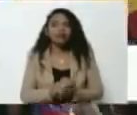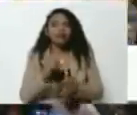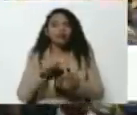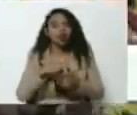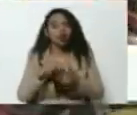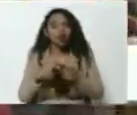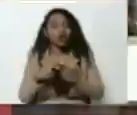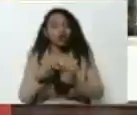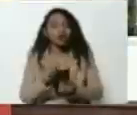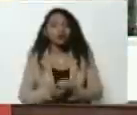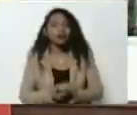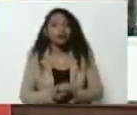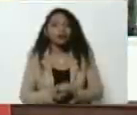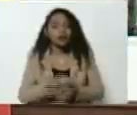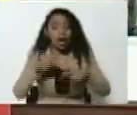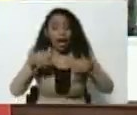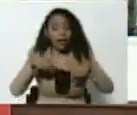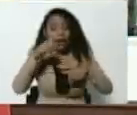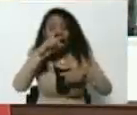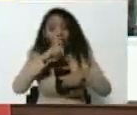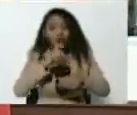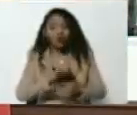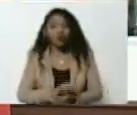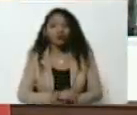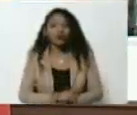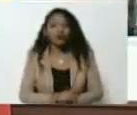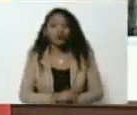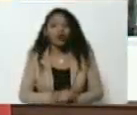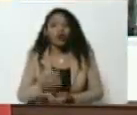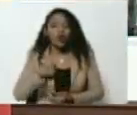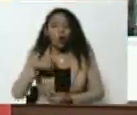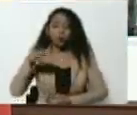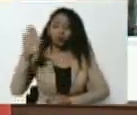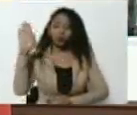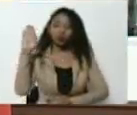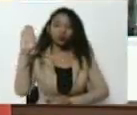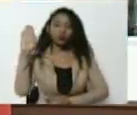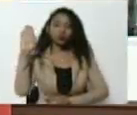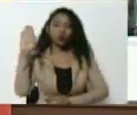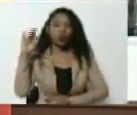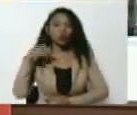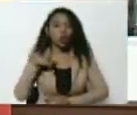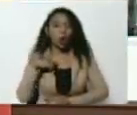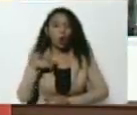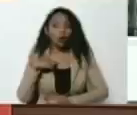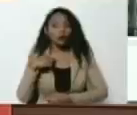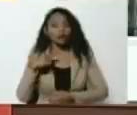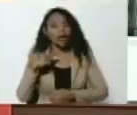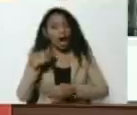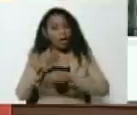Entonces, este año, lo juro, voy a dedicar